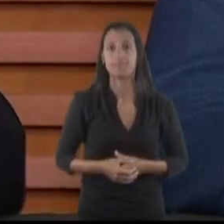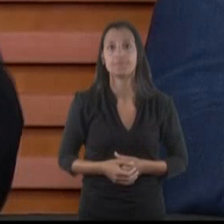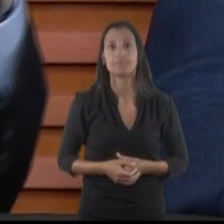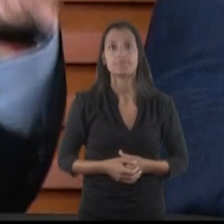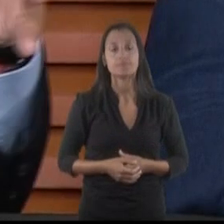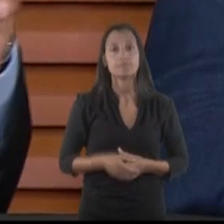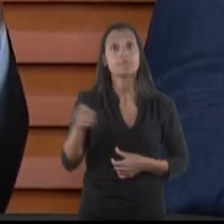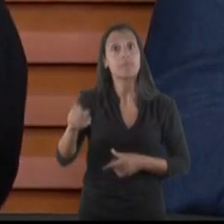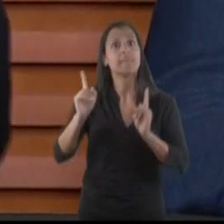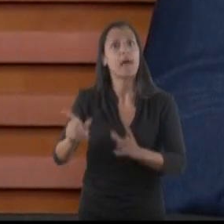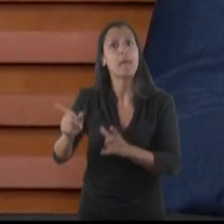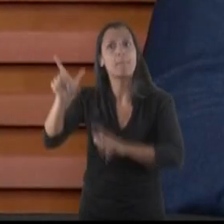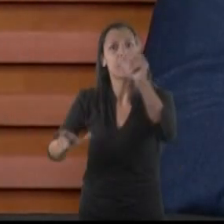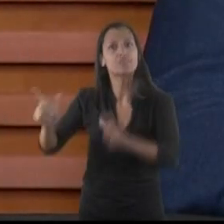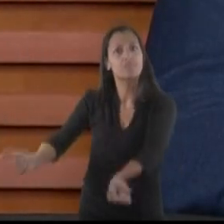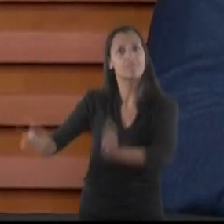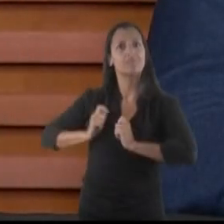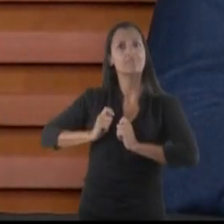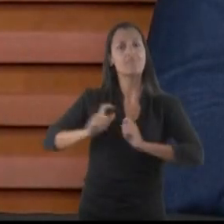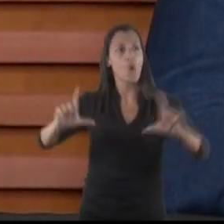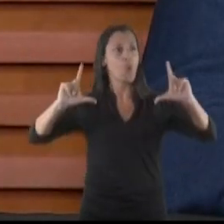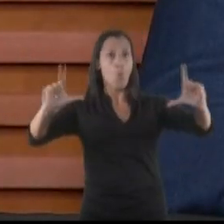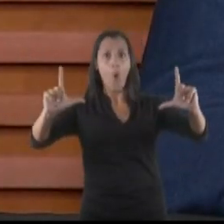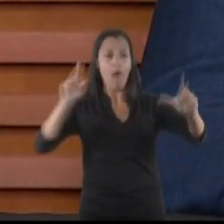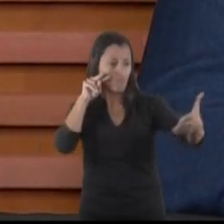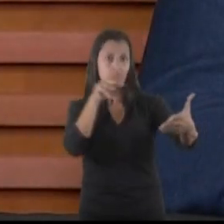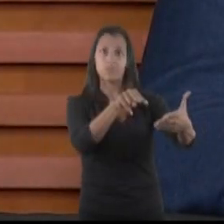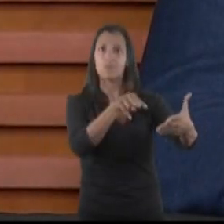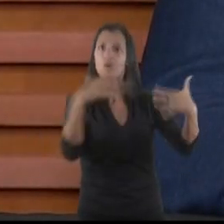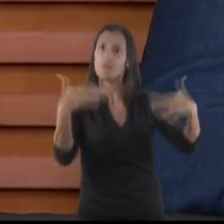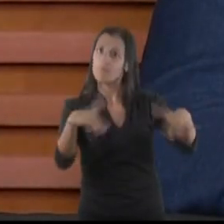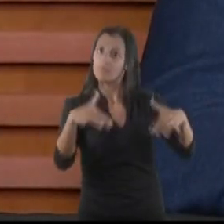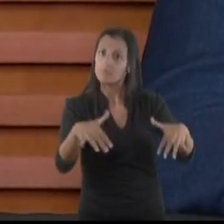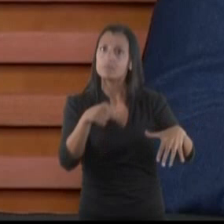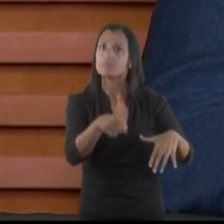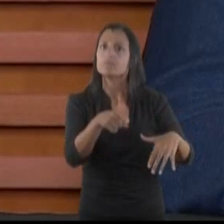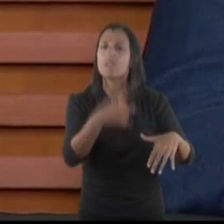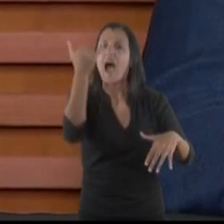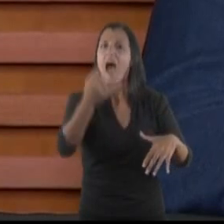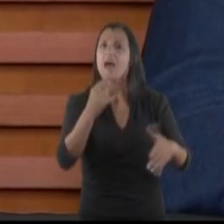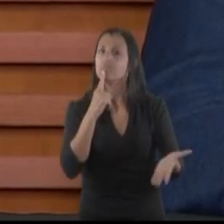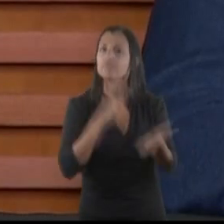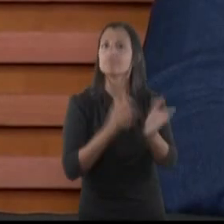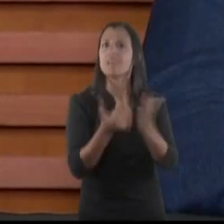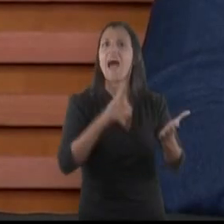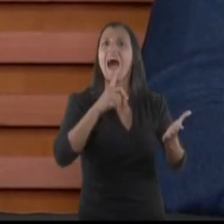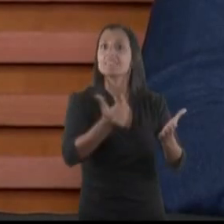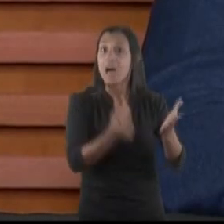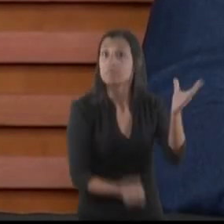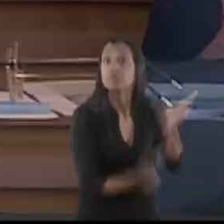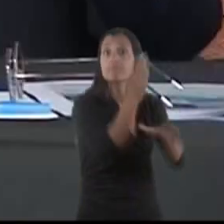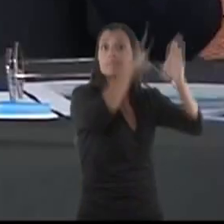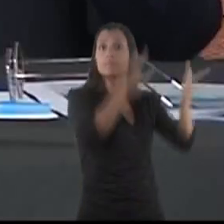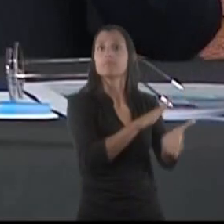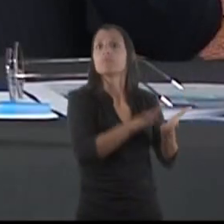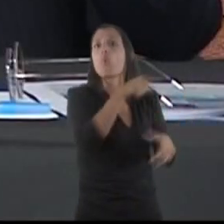Y me regalaron allí un cuadro en donde uno podía ver el acta que daba origen a la Universidad de Buenos